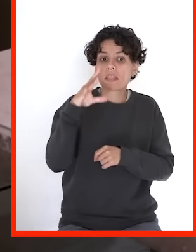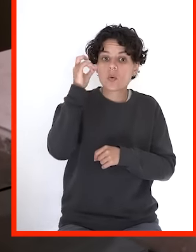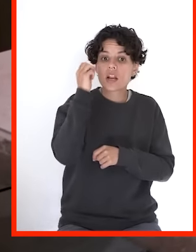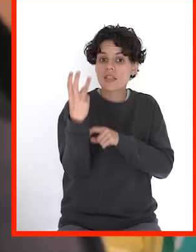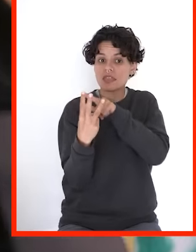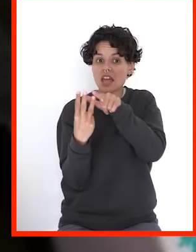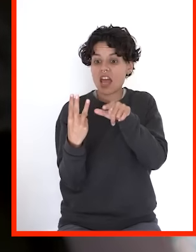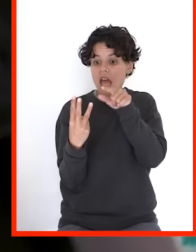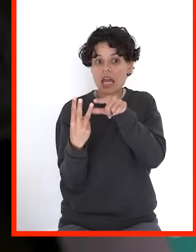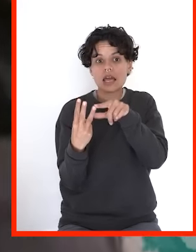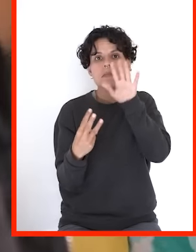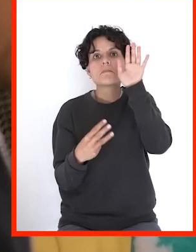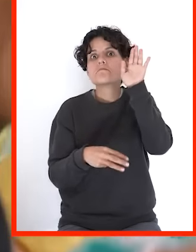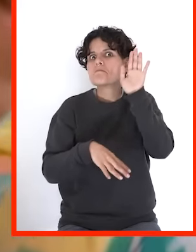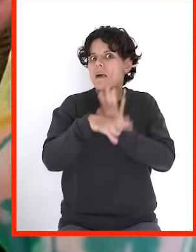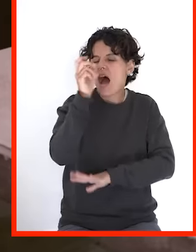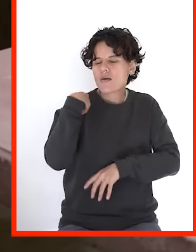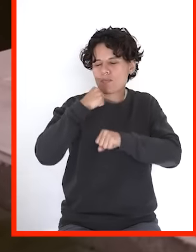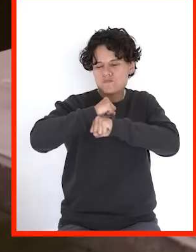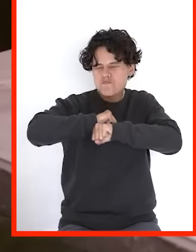más dinamita. ¡Cara dinamita!